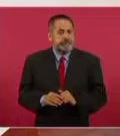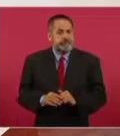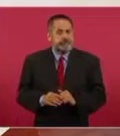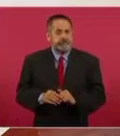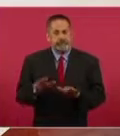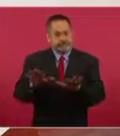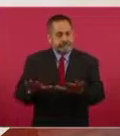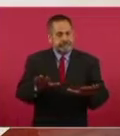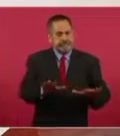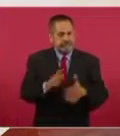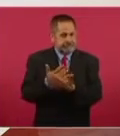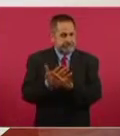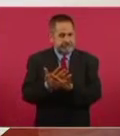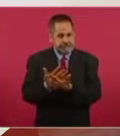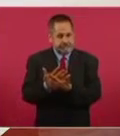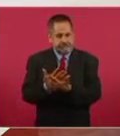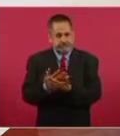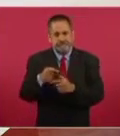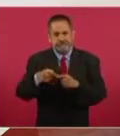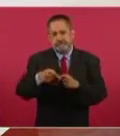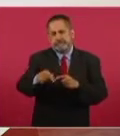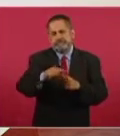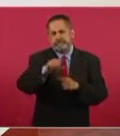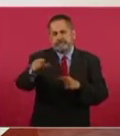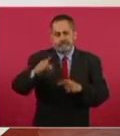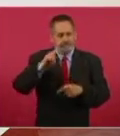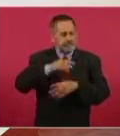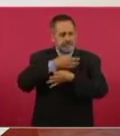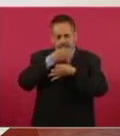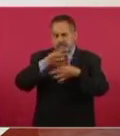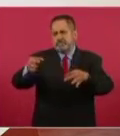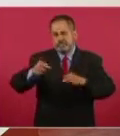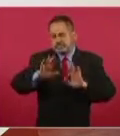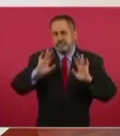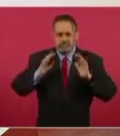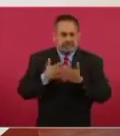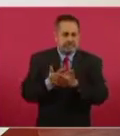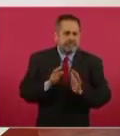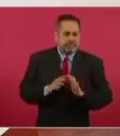vamos a esperarnos y ya vamos a informar nosotros